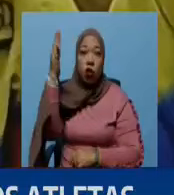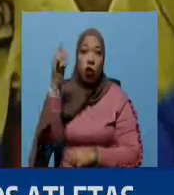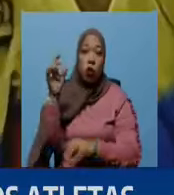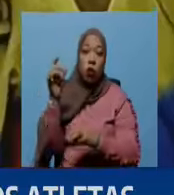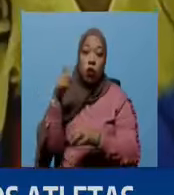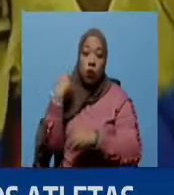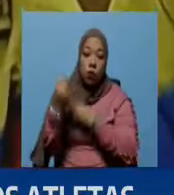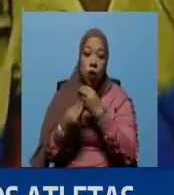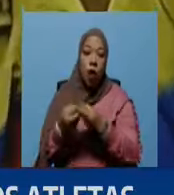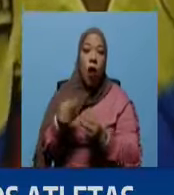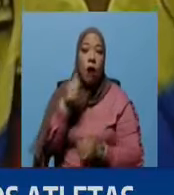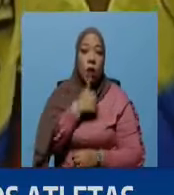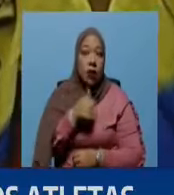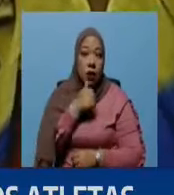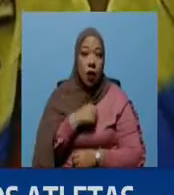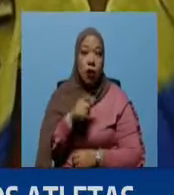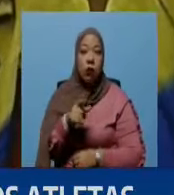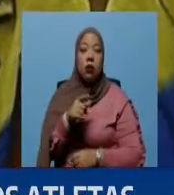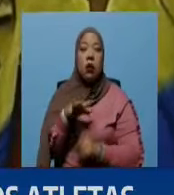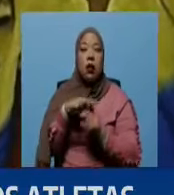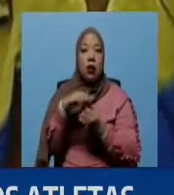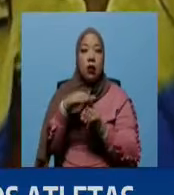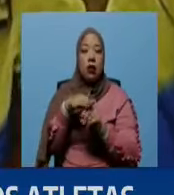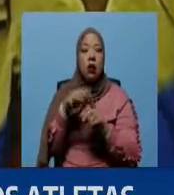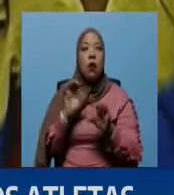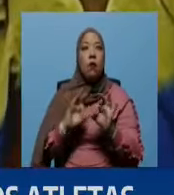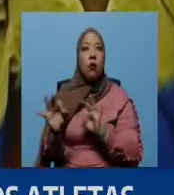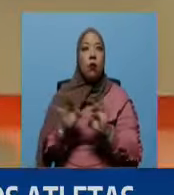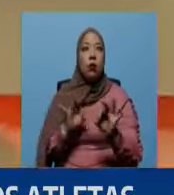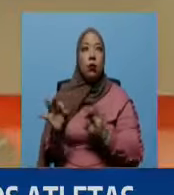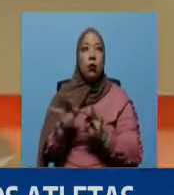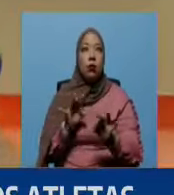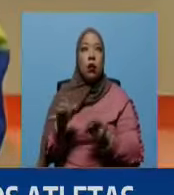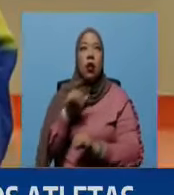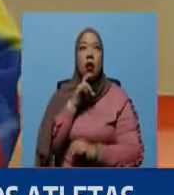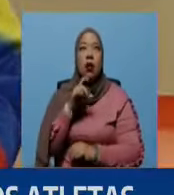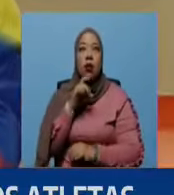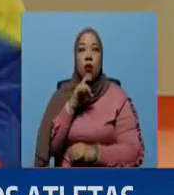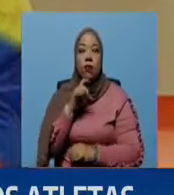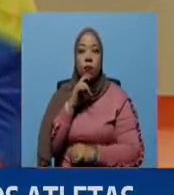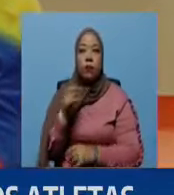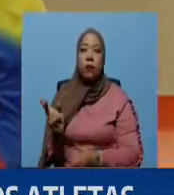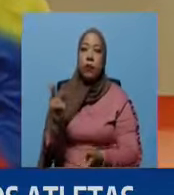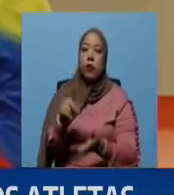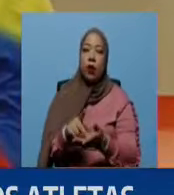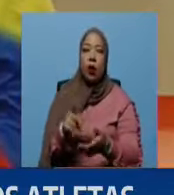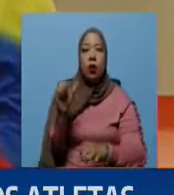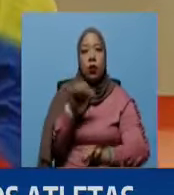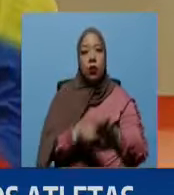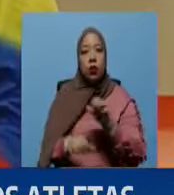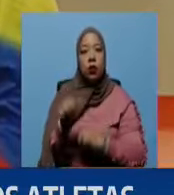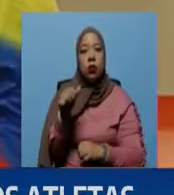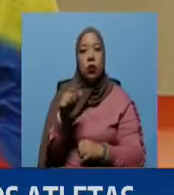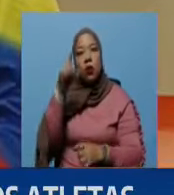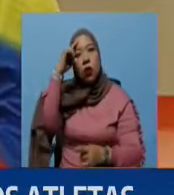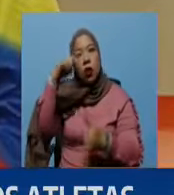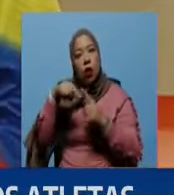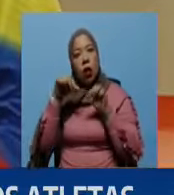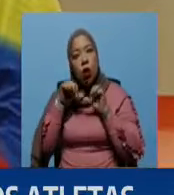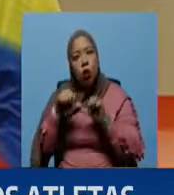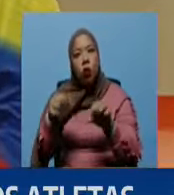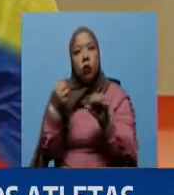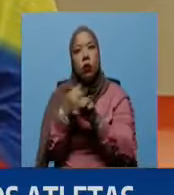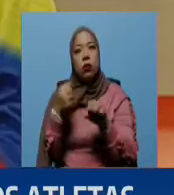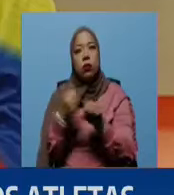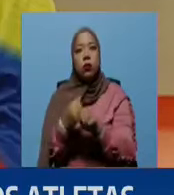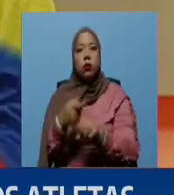para decirte: siempre hay que estar preparado para superar dificultades las que se te presenten, pero el camino continúa y